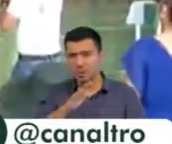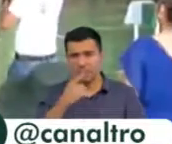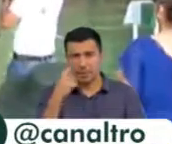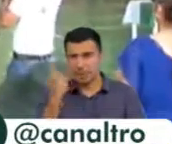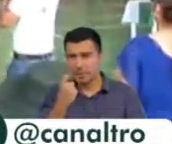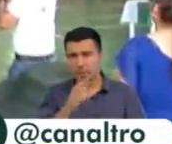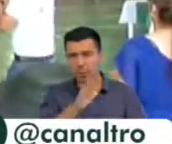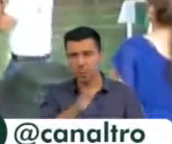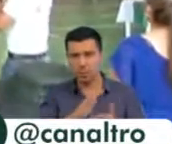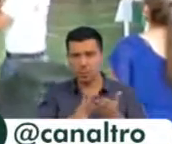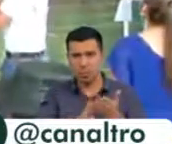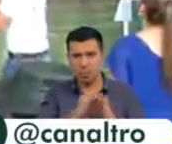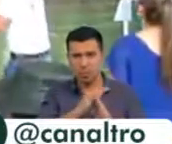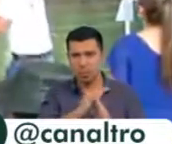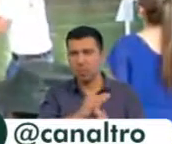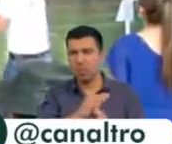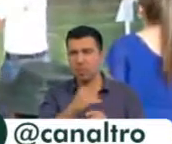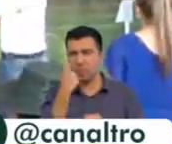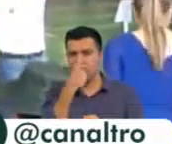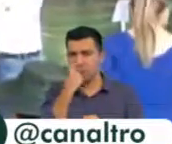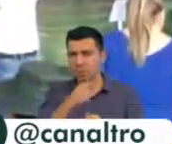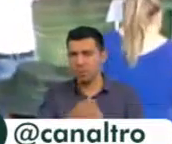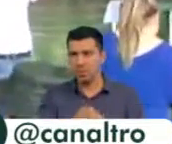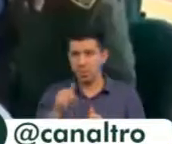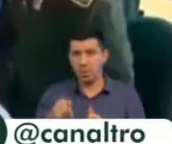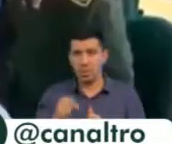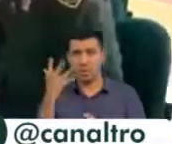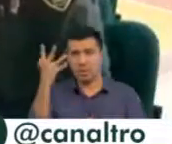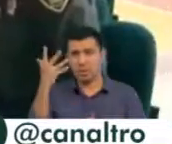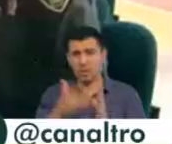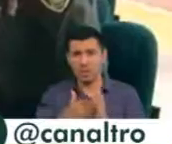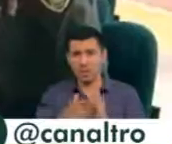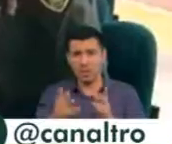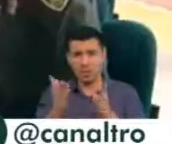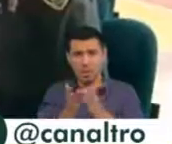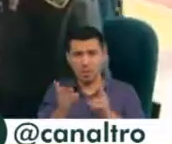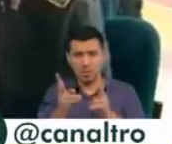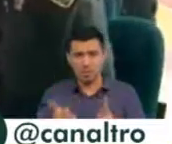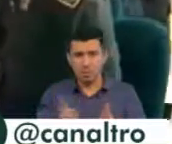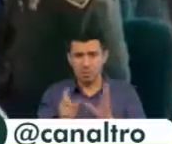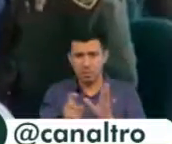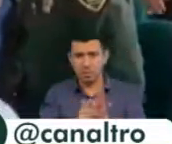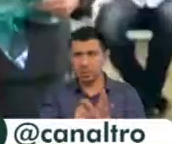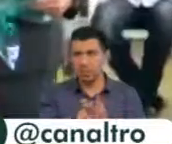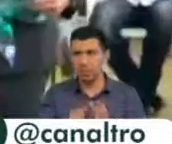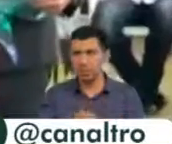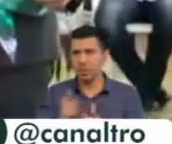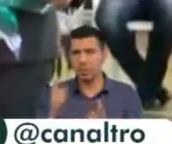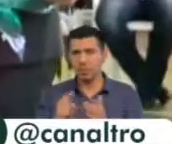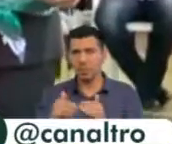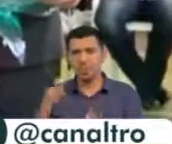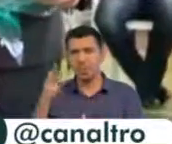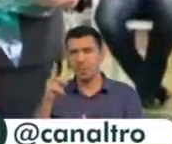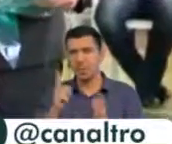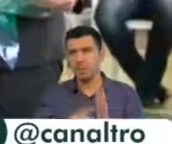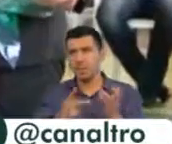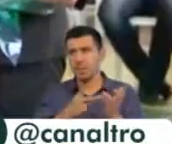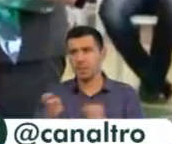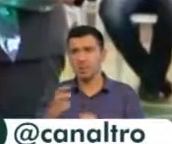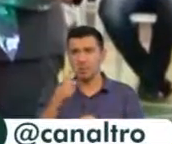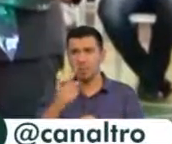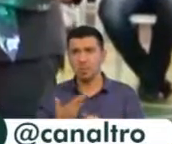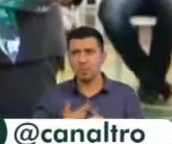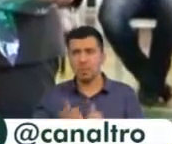autoridades para que hoy se certificará 5000 estudiantes más de 1700 padres de familia y 170